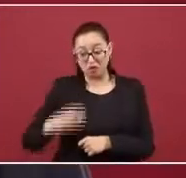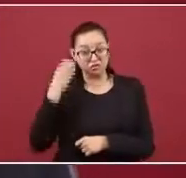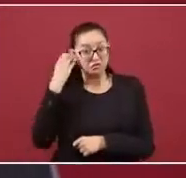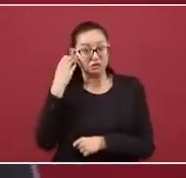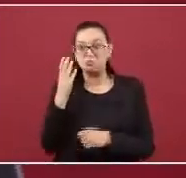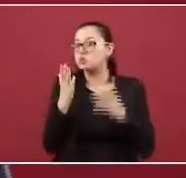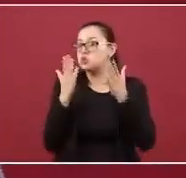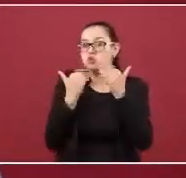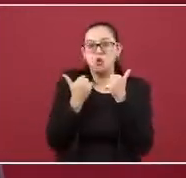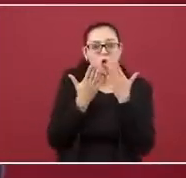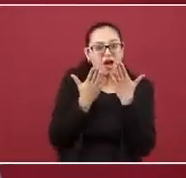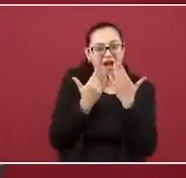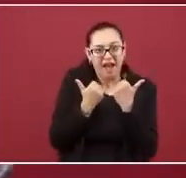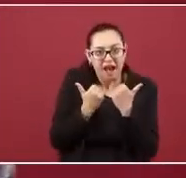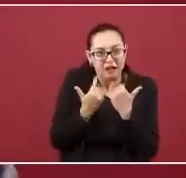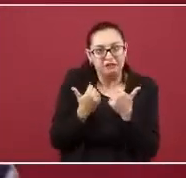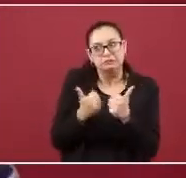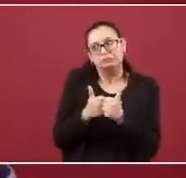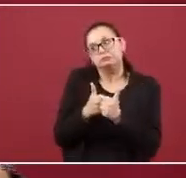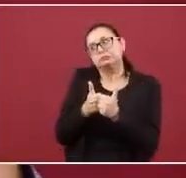atraso. Entonces,